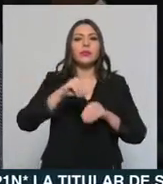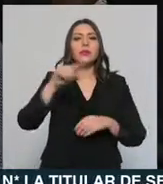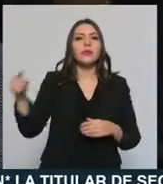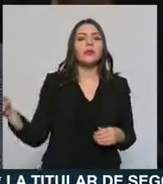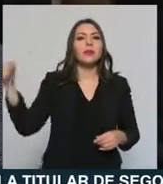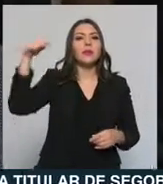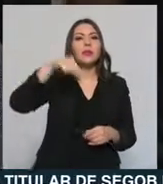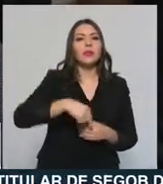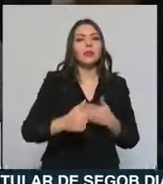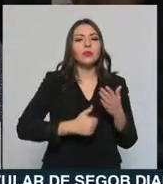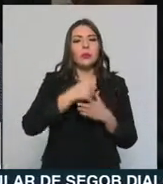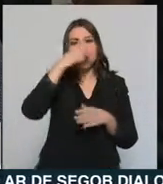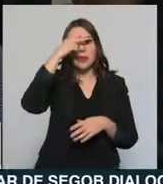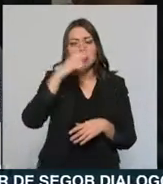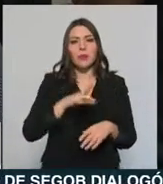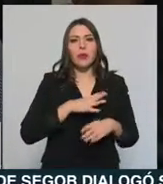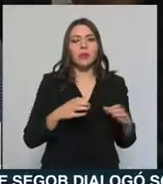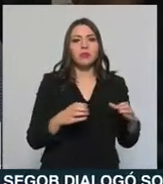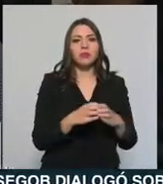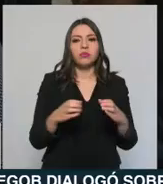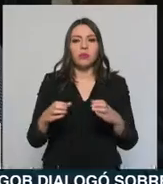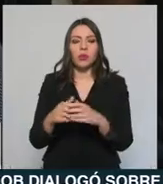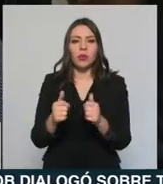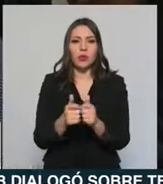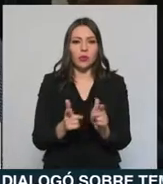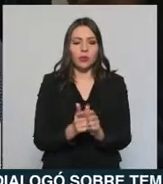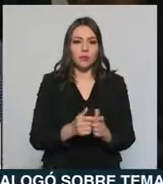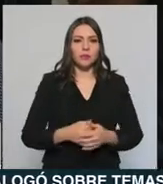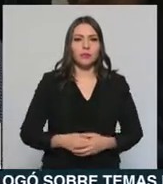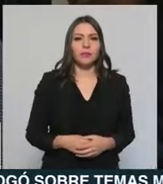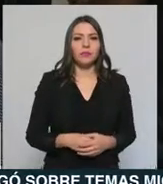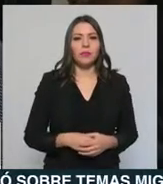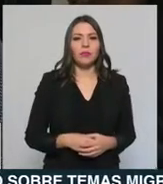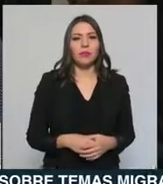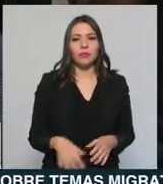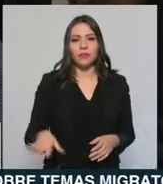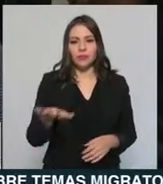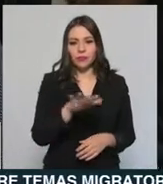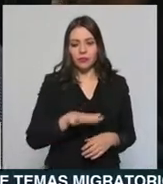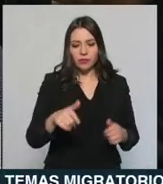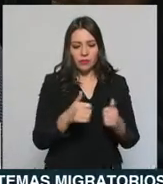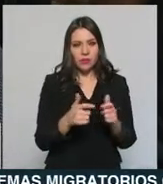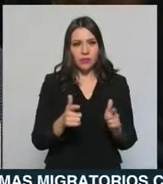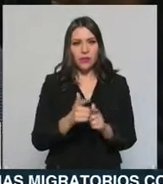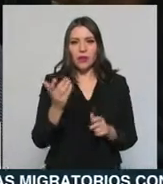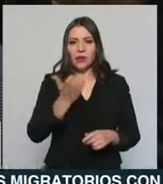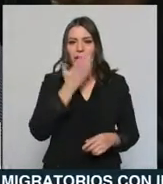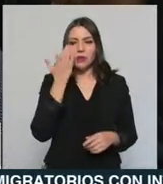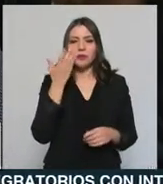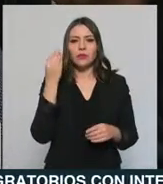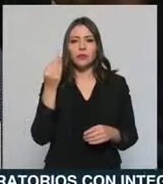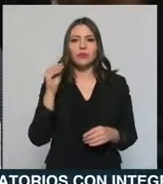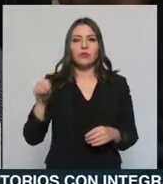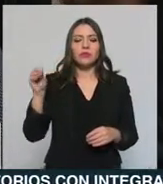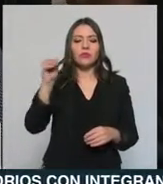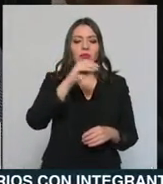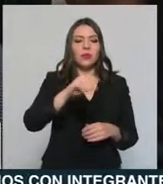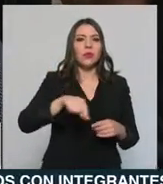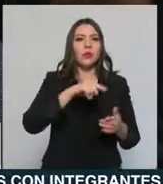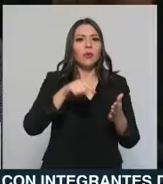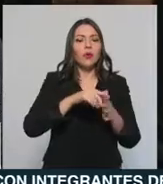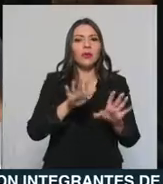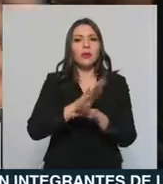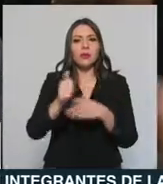los miembros de estos grupos estaban acostumbrados a tener digamos, mucho movimiento en la Ciudad de México y aquí decidieron